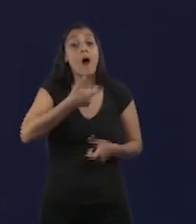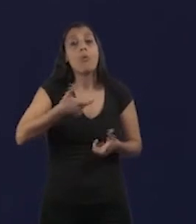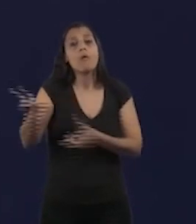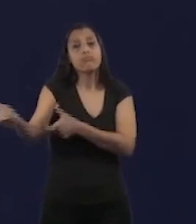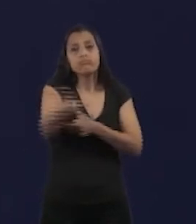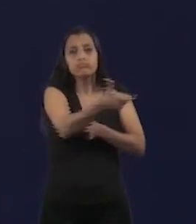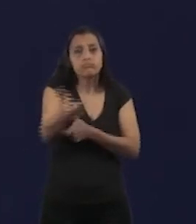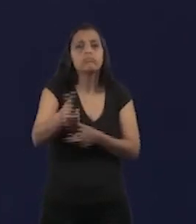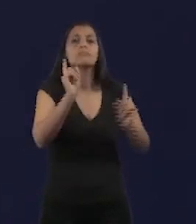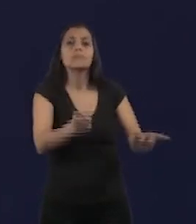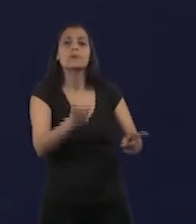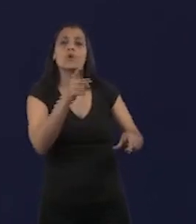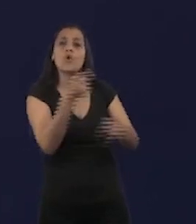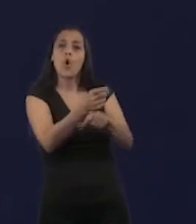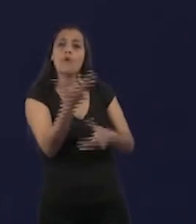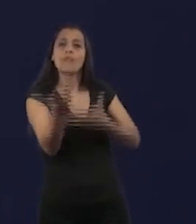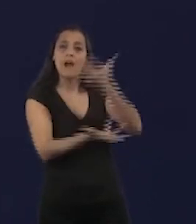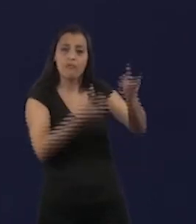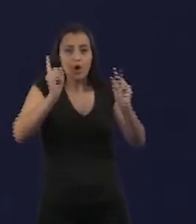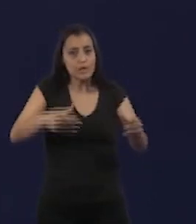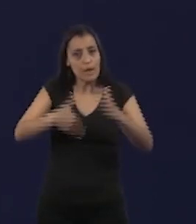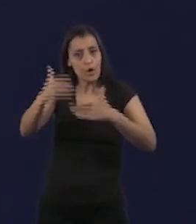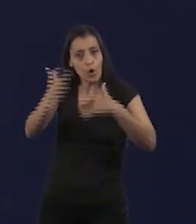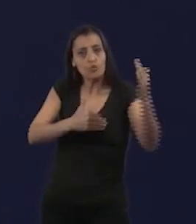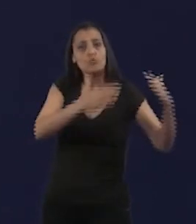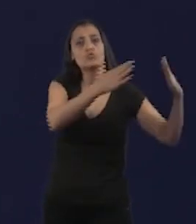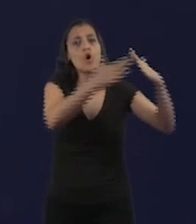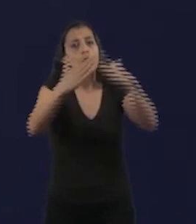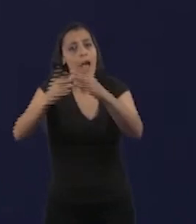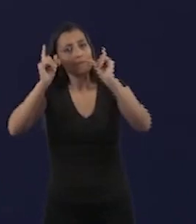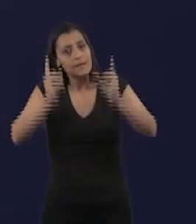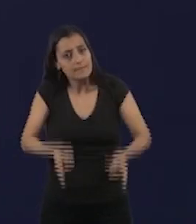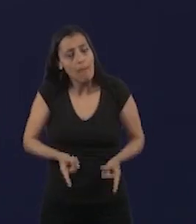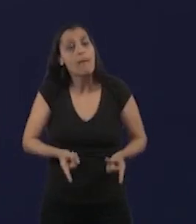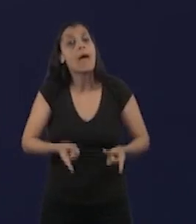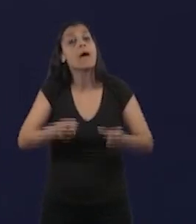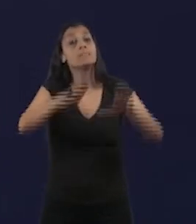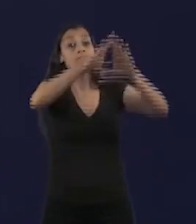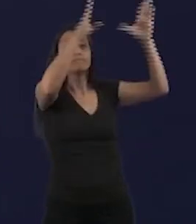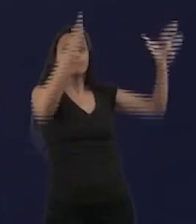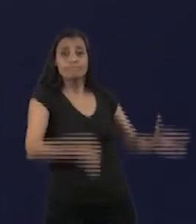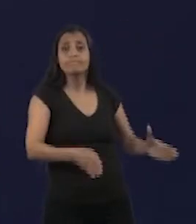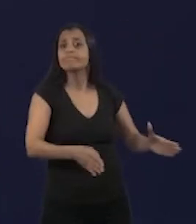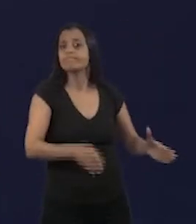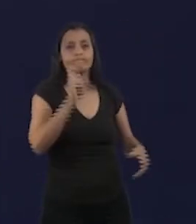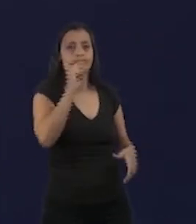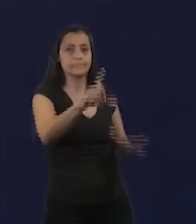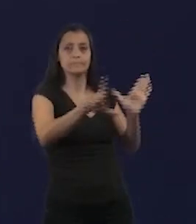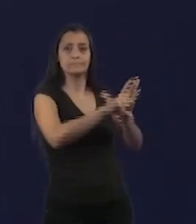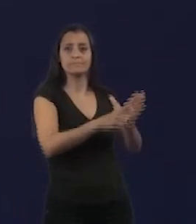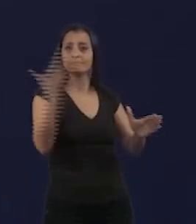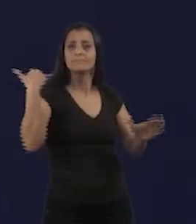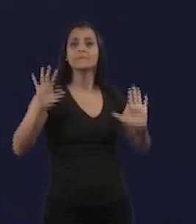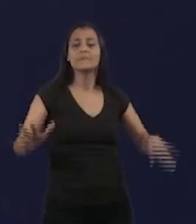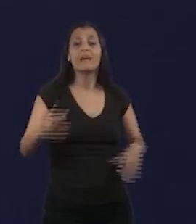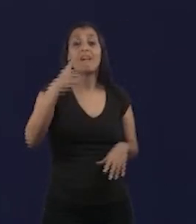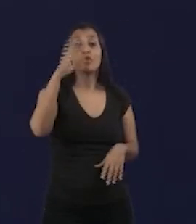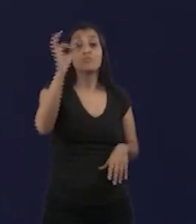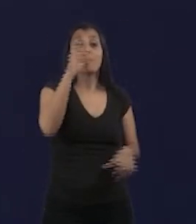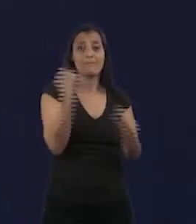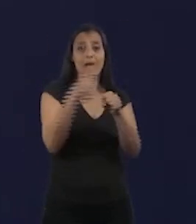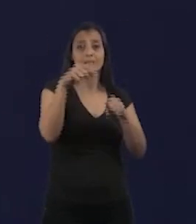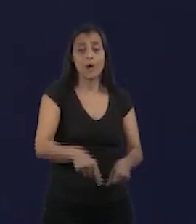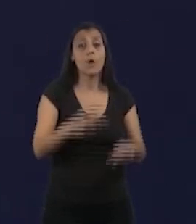combaten el fuego y la construcción de viviendas Y galpones de forma ilegal desde el año 2020 los parques